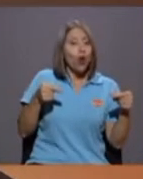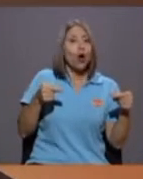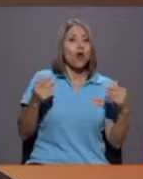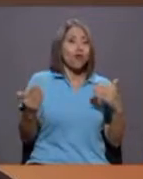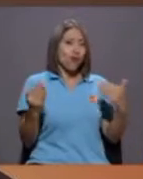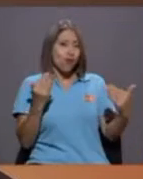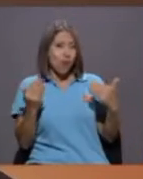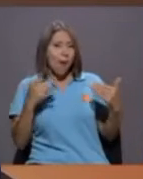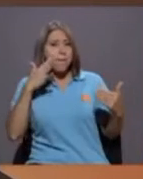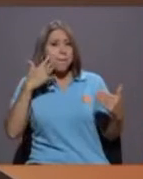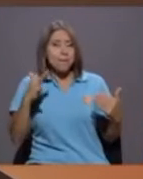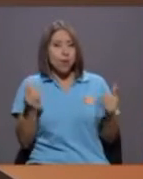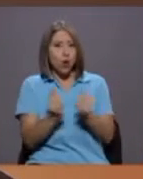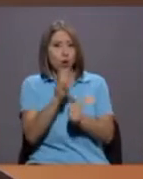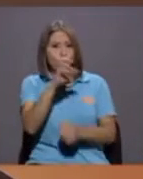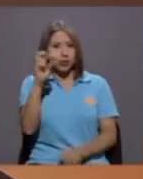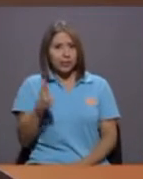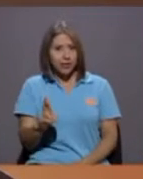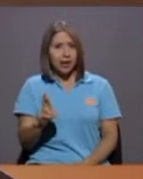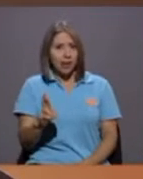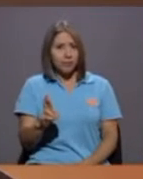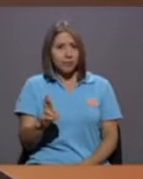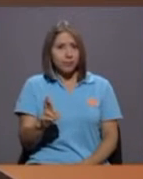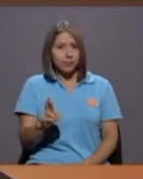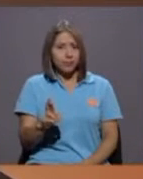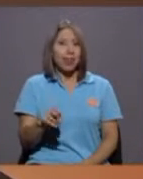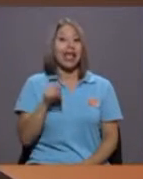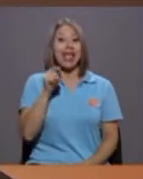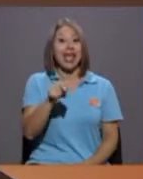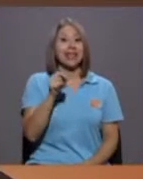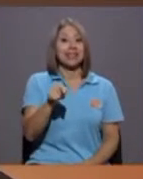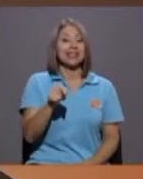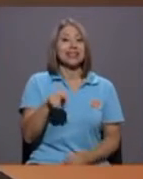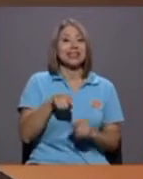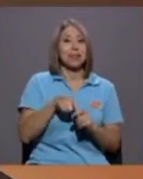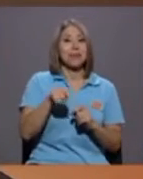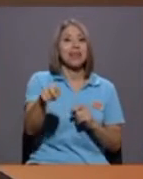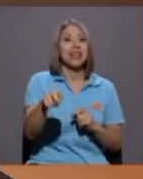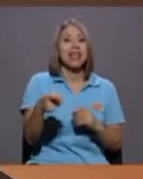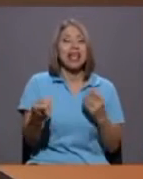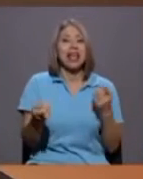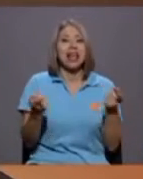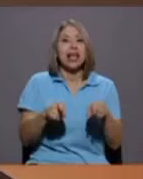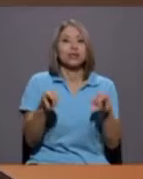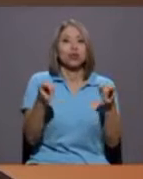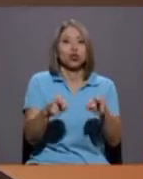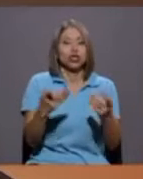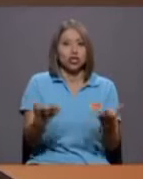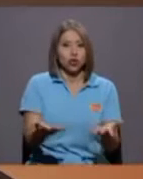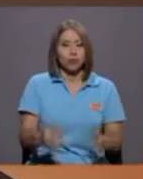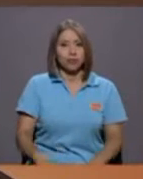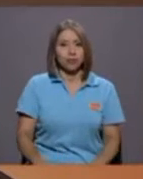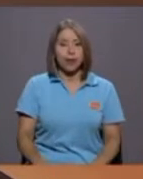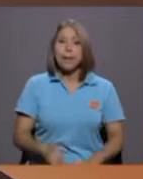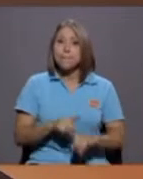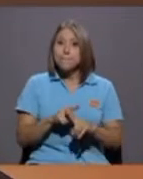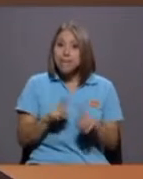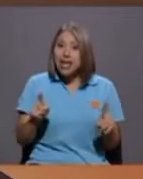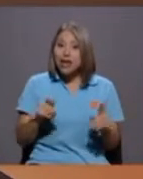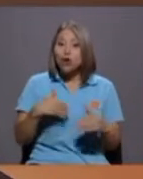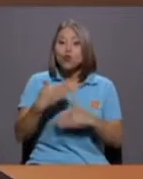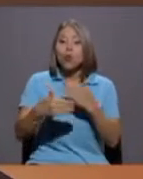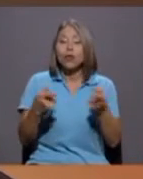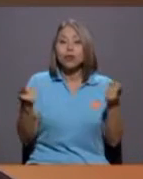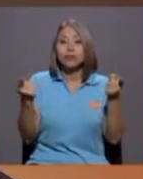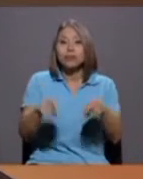Costa Rica. Es la exposición, lo que se está midiendo ahí. Pero luego, detrás de la exposición